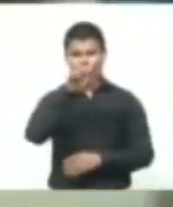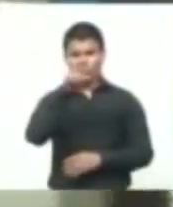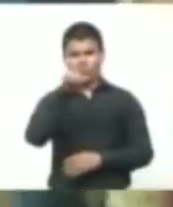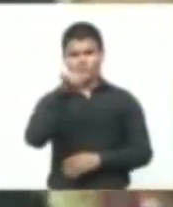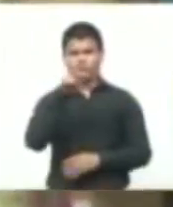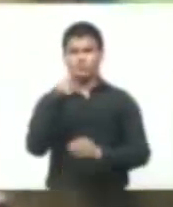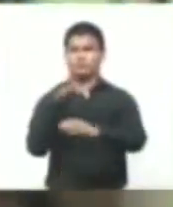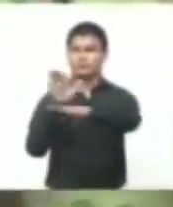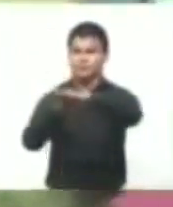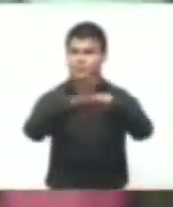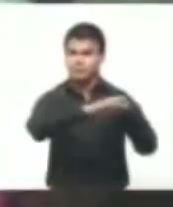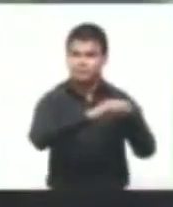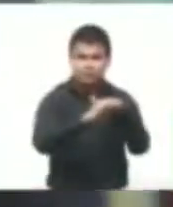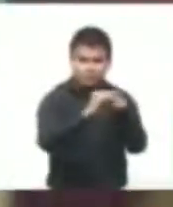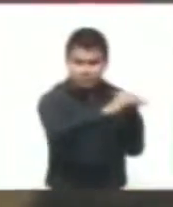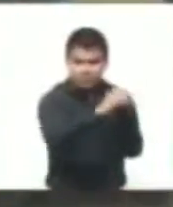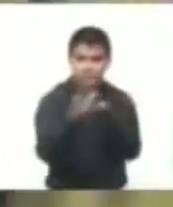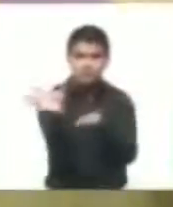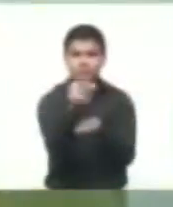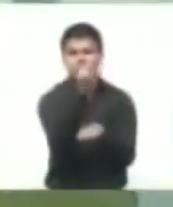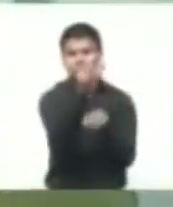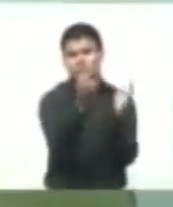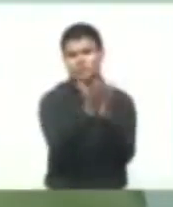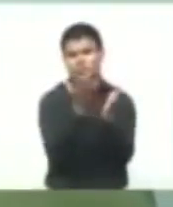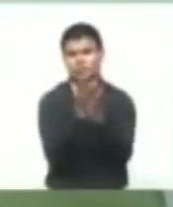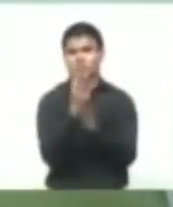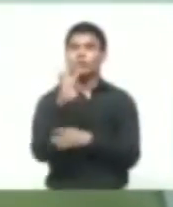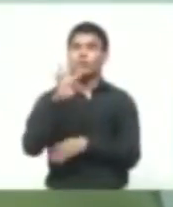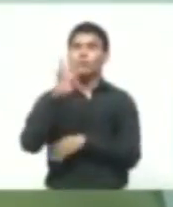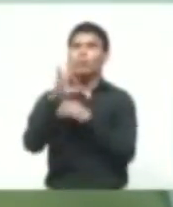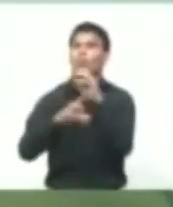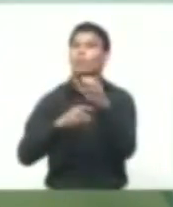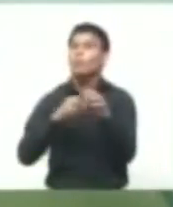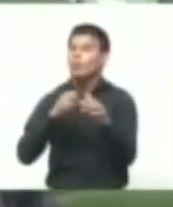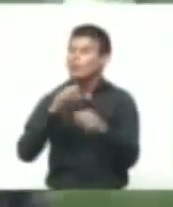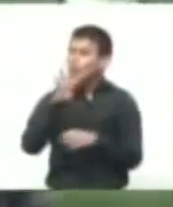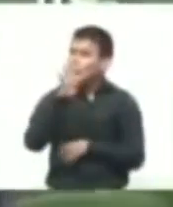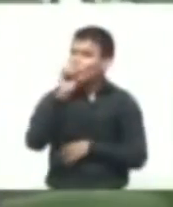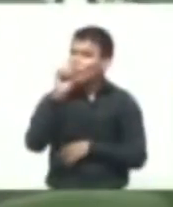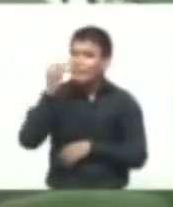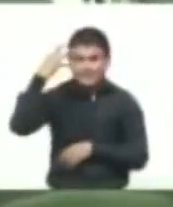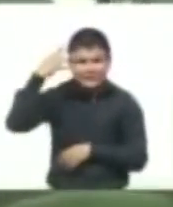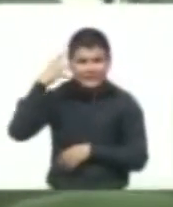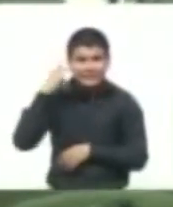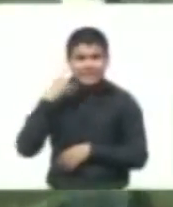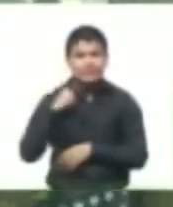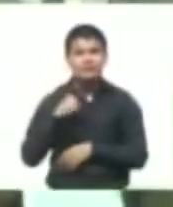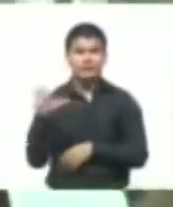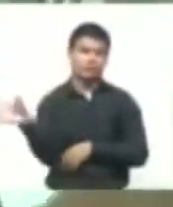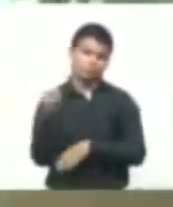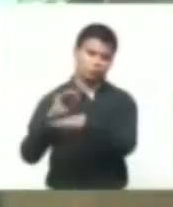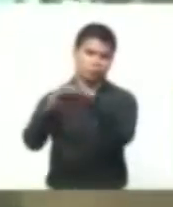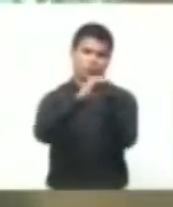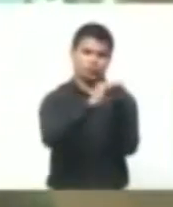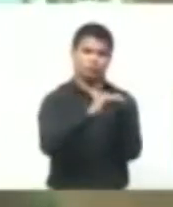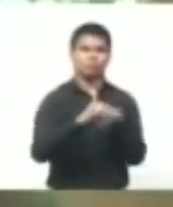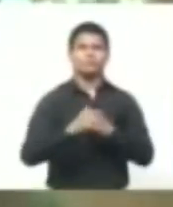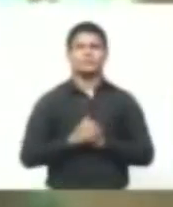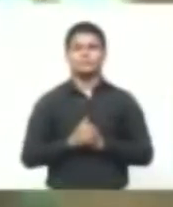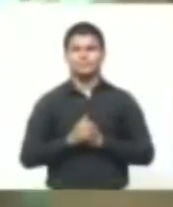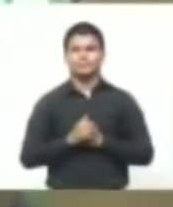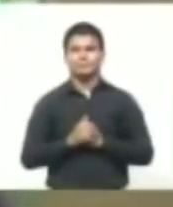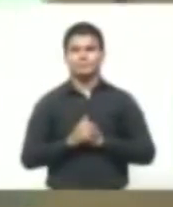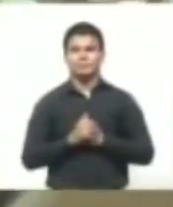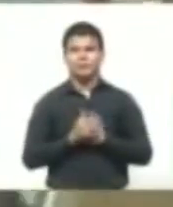oportunidad para invitar a los estudiantes a vivir estos 40 días bajo la bendición de Dios. Como la arquidiócesis forma parte de